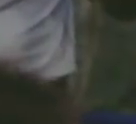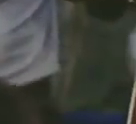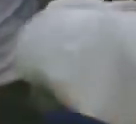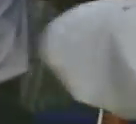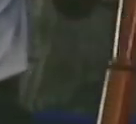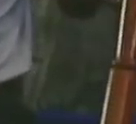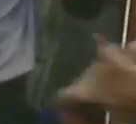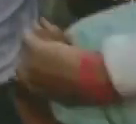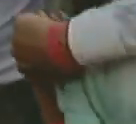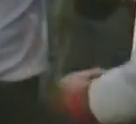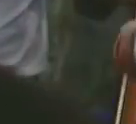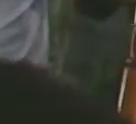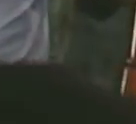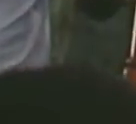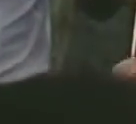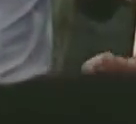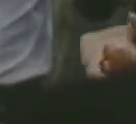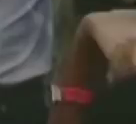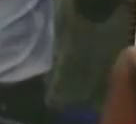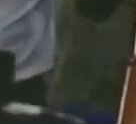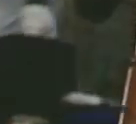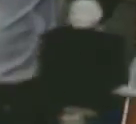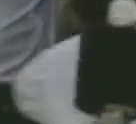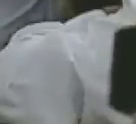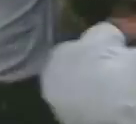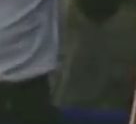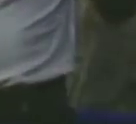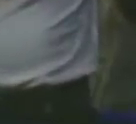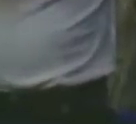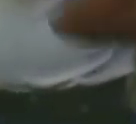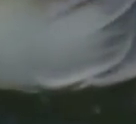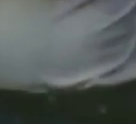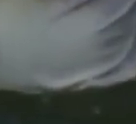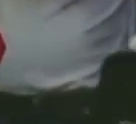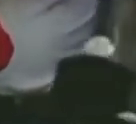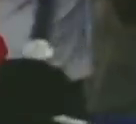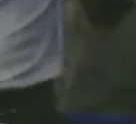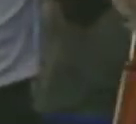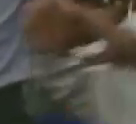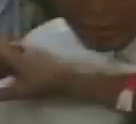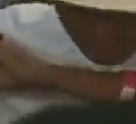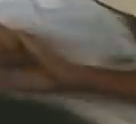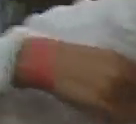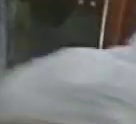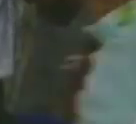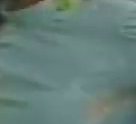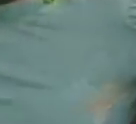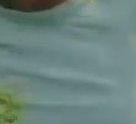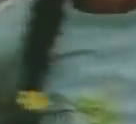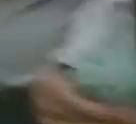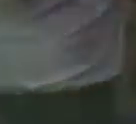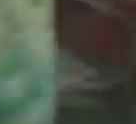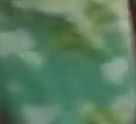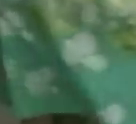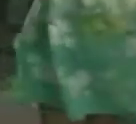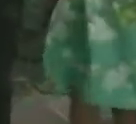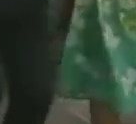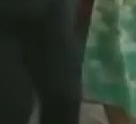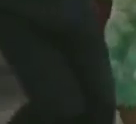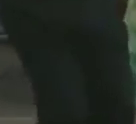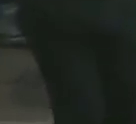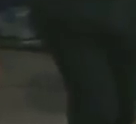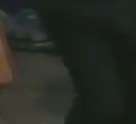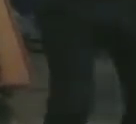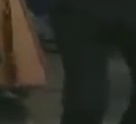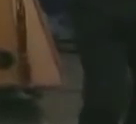investigación contra los procesos de desalojos ilegales y de persecución contra el pueblo campesino. Igualmente